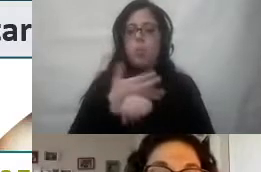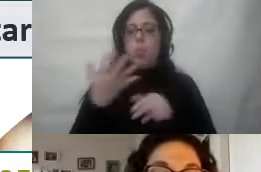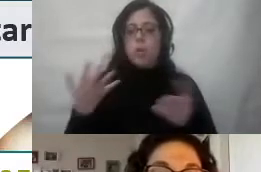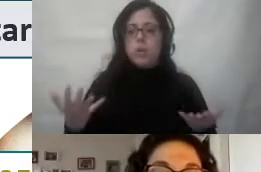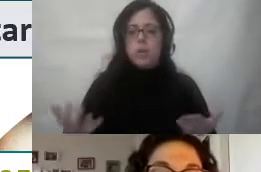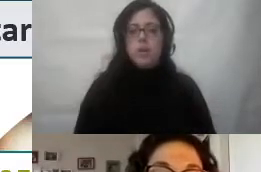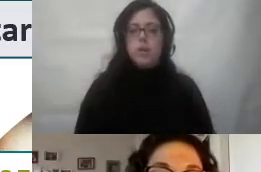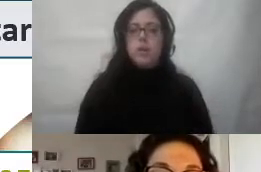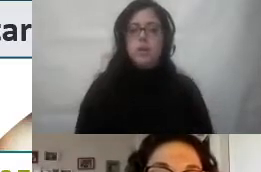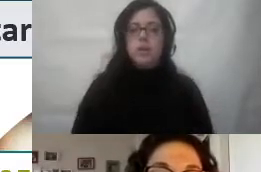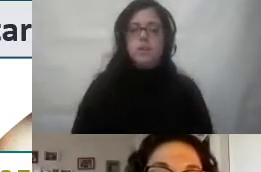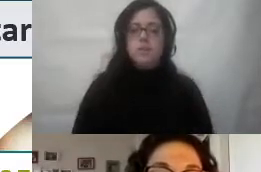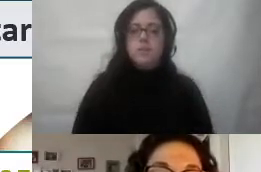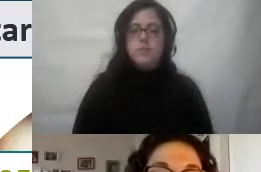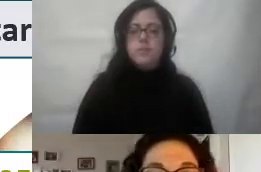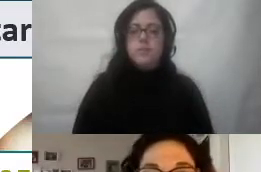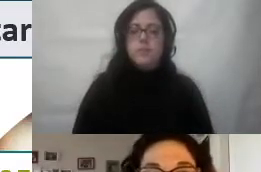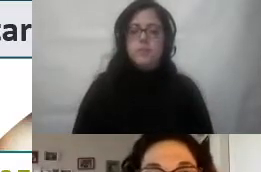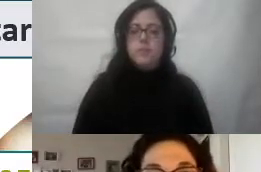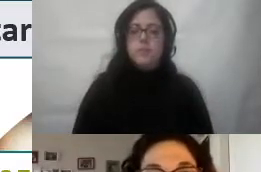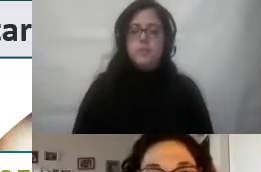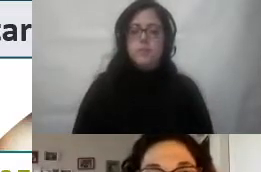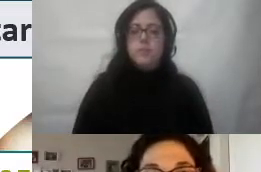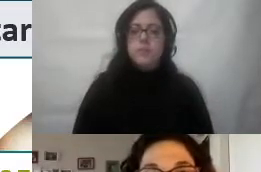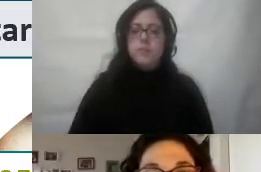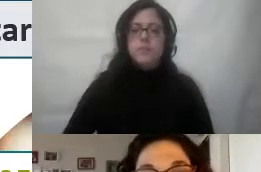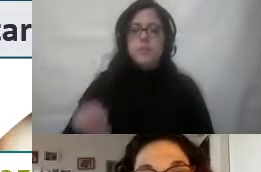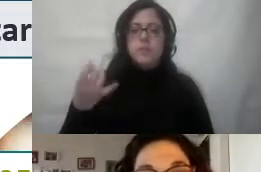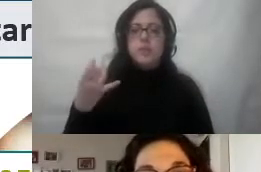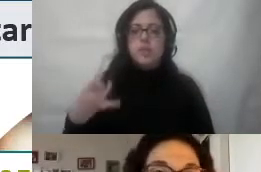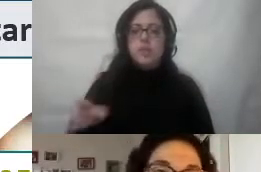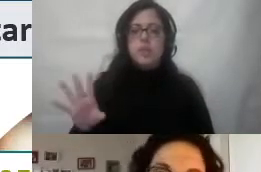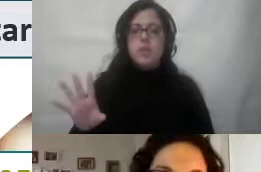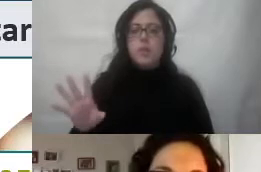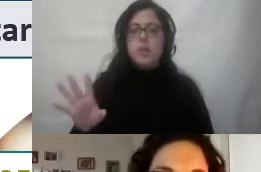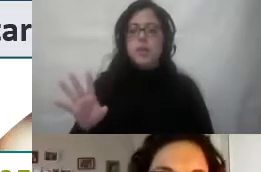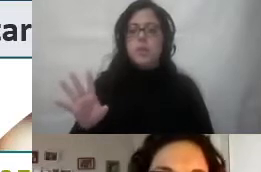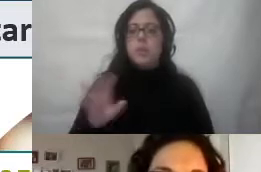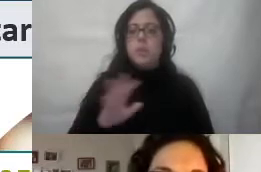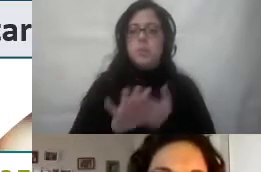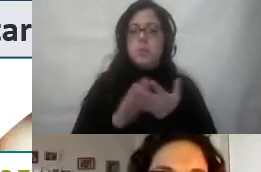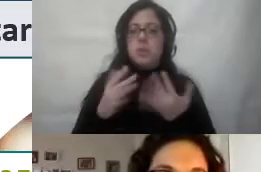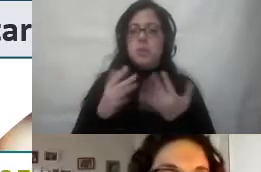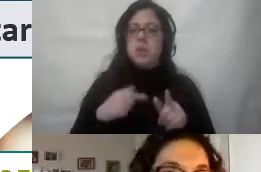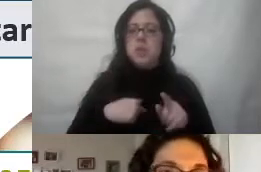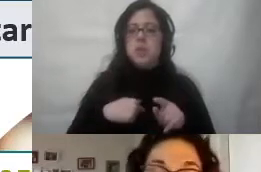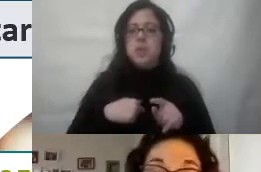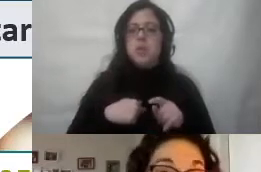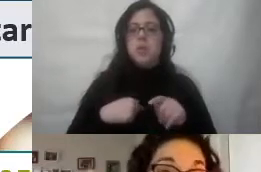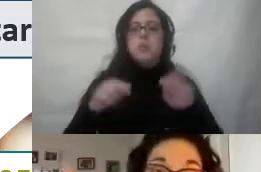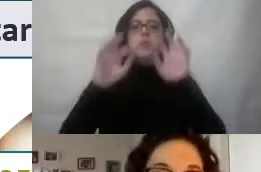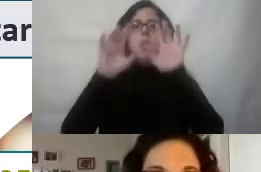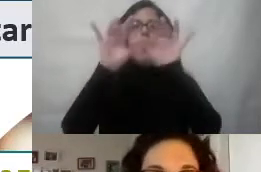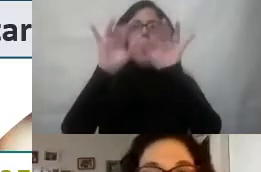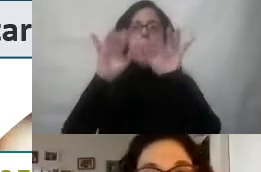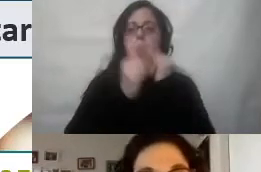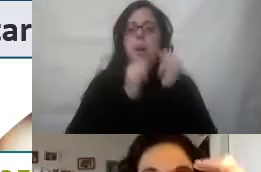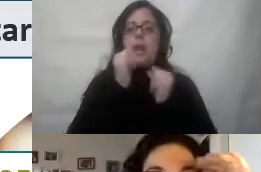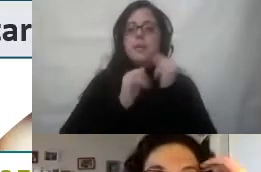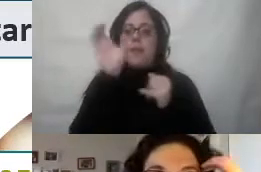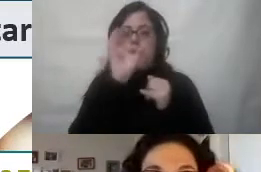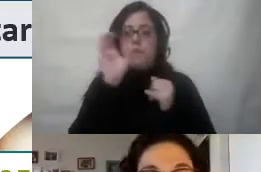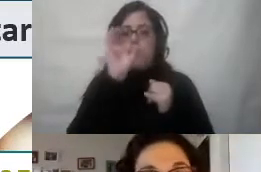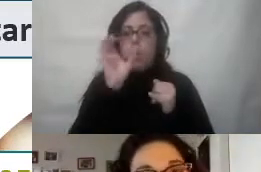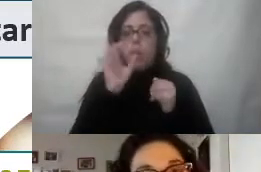Y no solo basta con que yo ponga la pregunta y me aparezca la respuesta en internet, normalmente eso no va a pasar. ¿Sí?